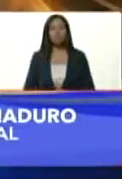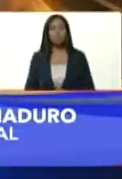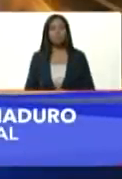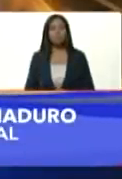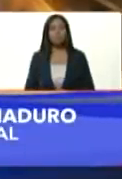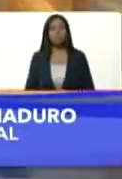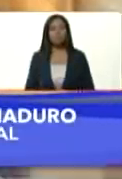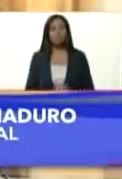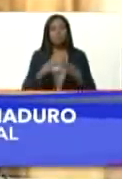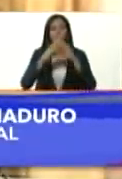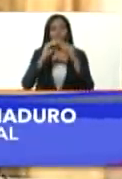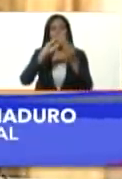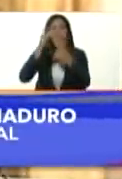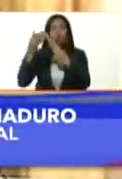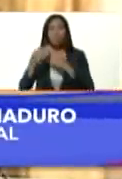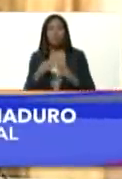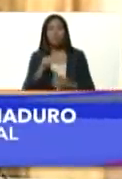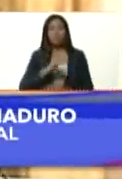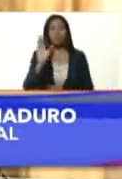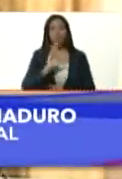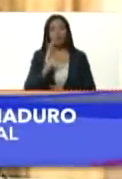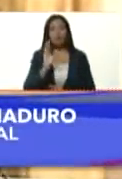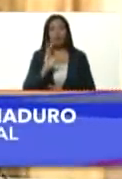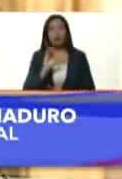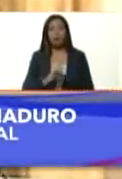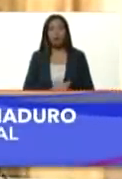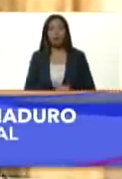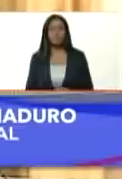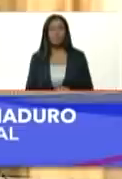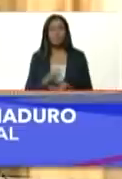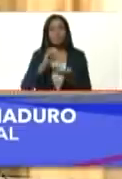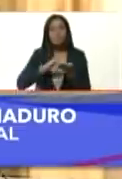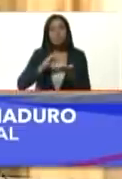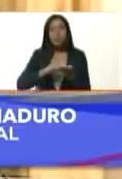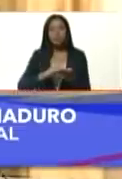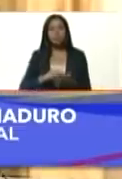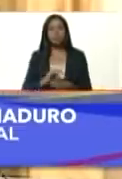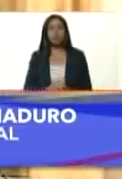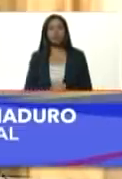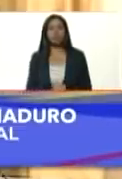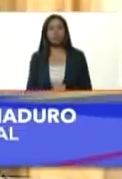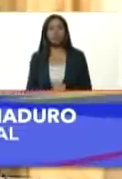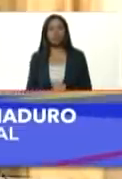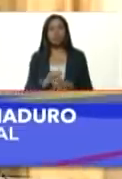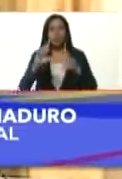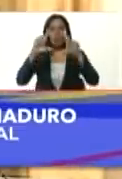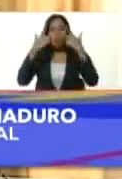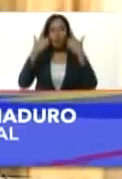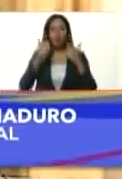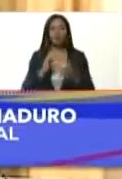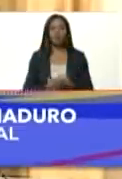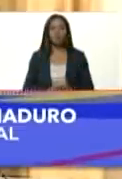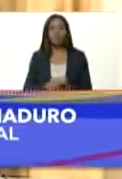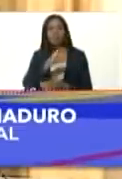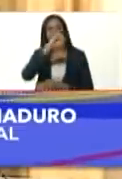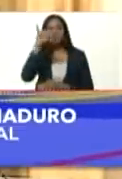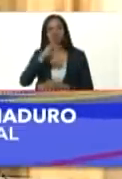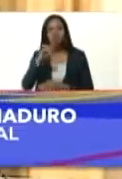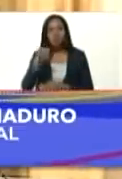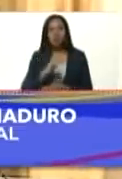y a toda la comunidad de Caracas, Miranda, La Guaira,